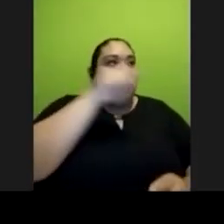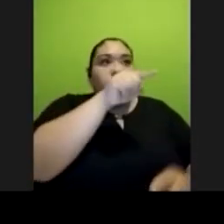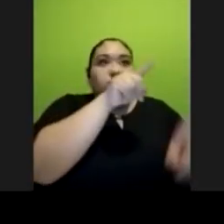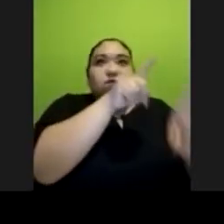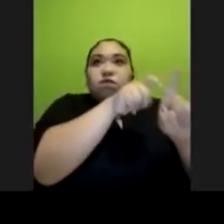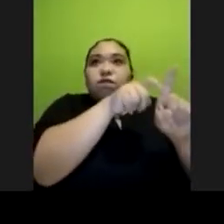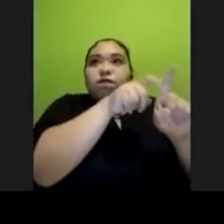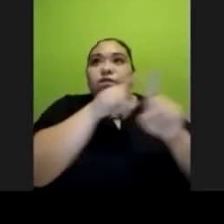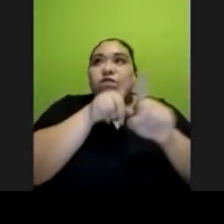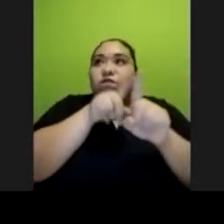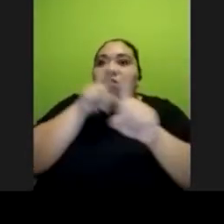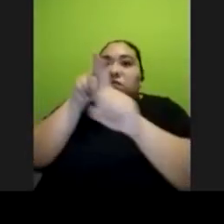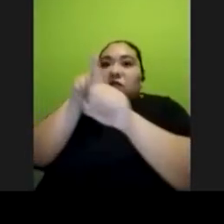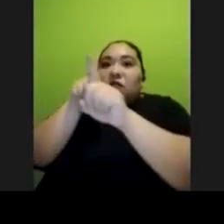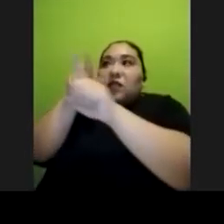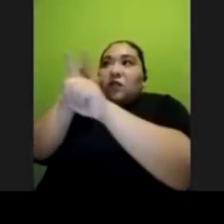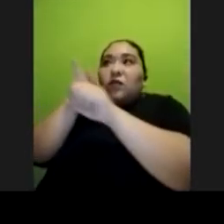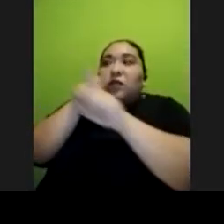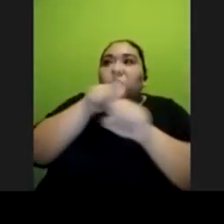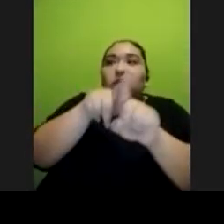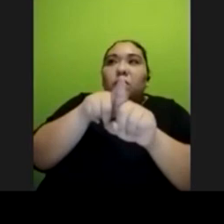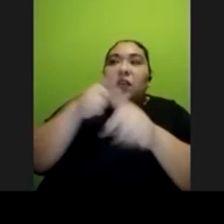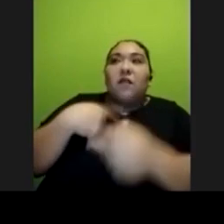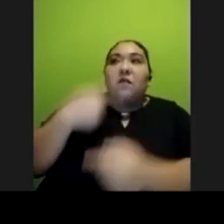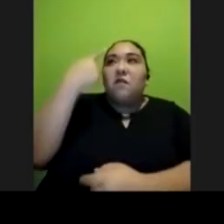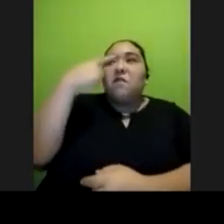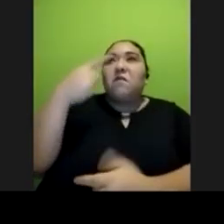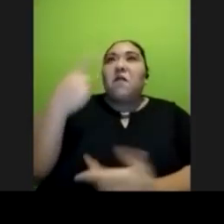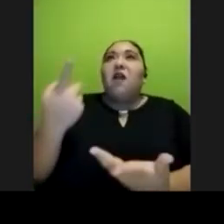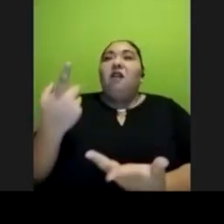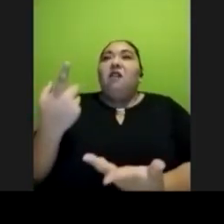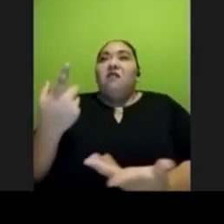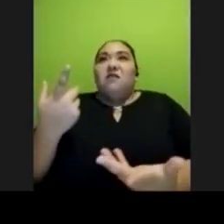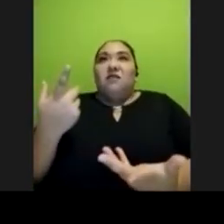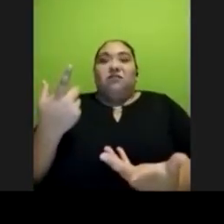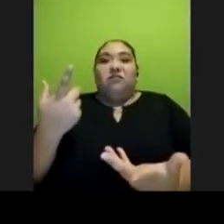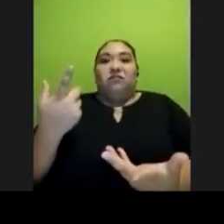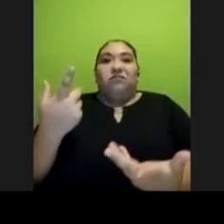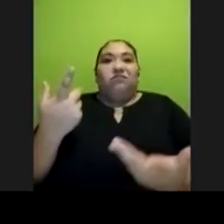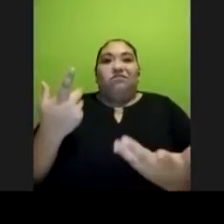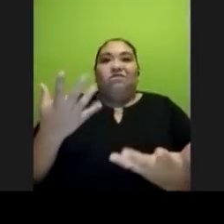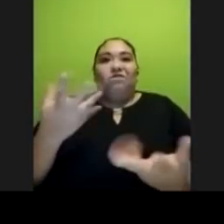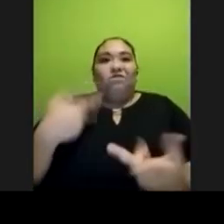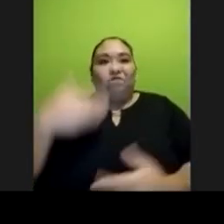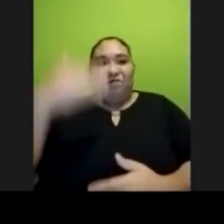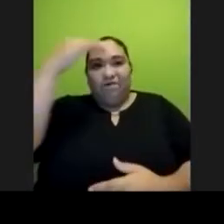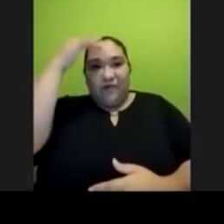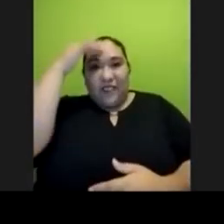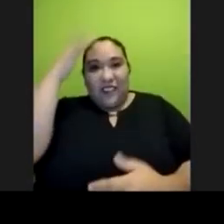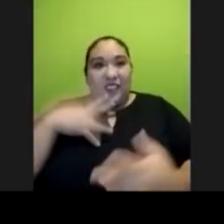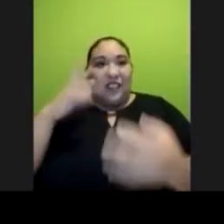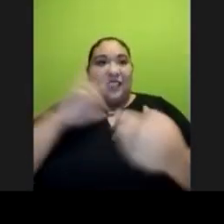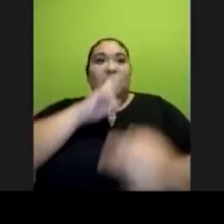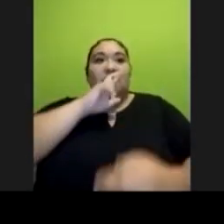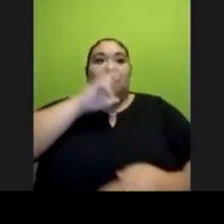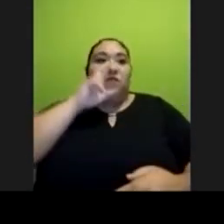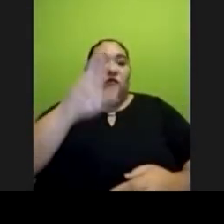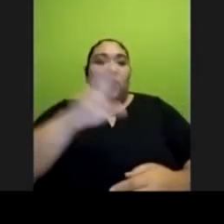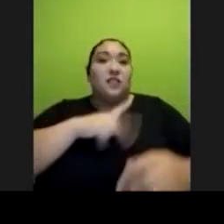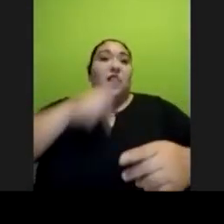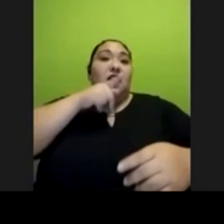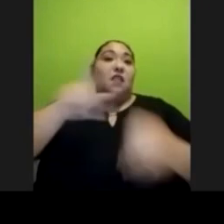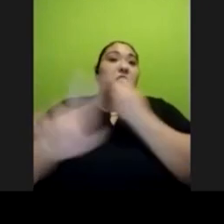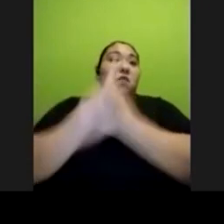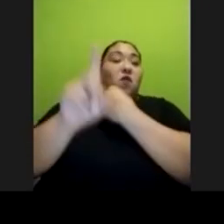para en un contexto de su respuesta al problema que están enfrentando. Entonces, hay un riesgo